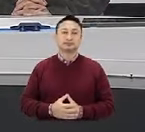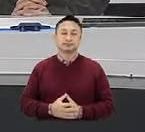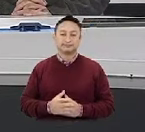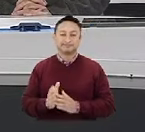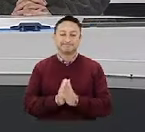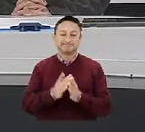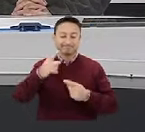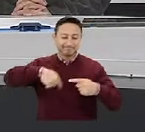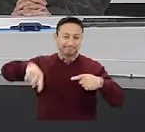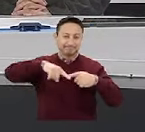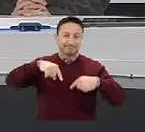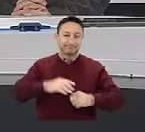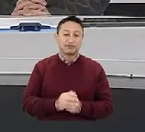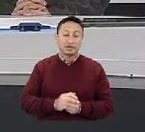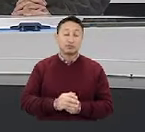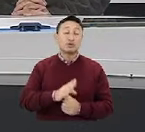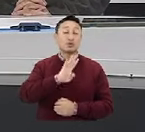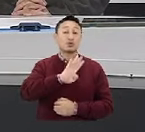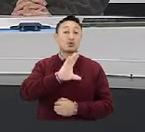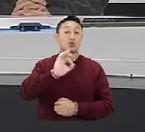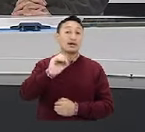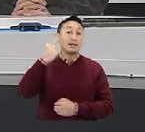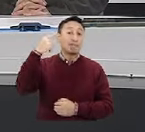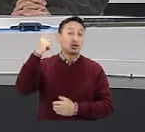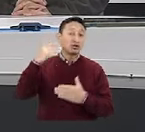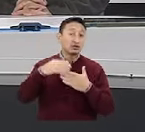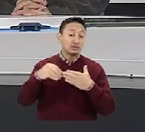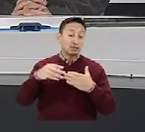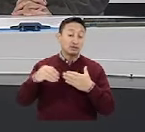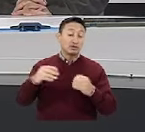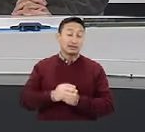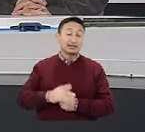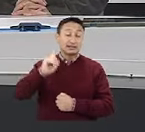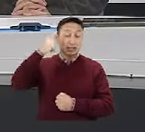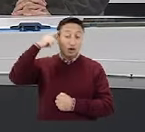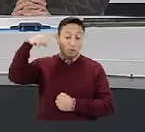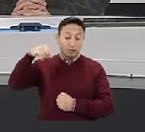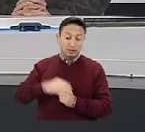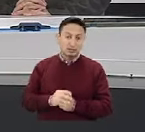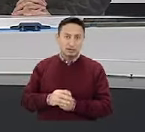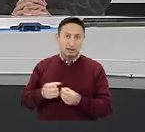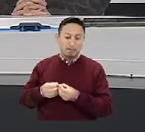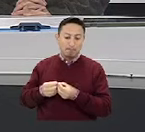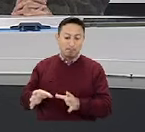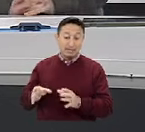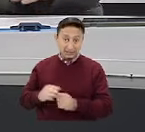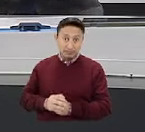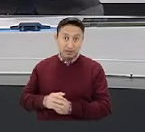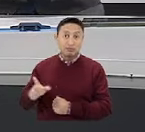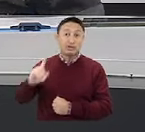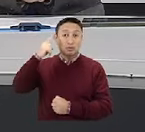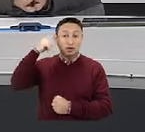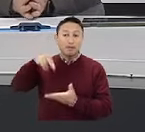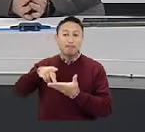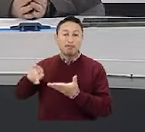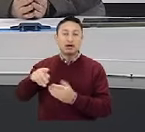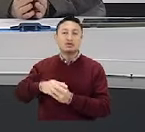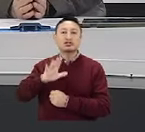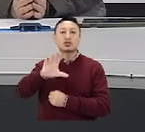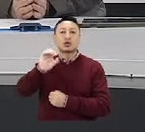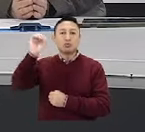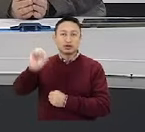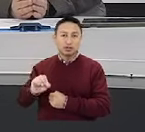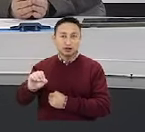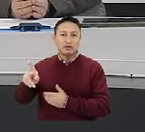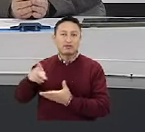Y estamos de vuelta. 40 millones de dólares le significaría al régimen la compensación del 50% para los ecuatorianos